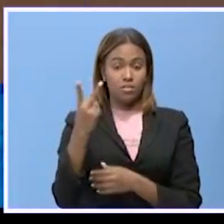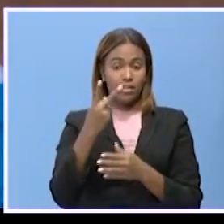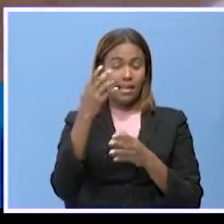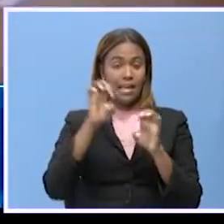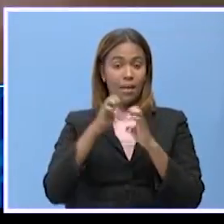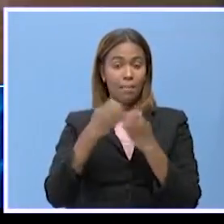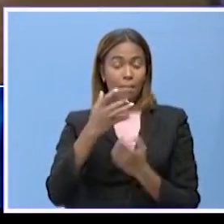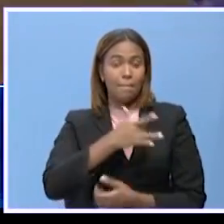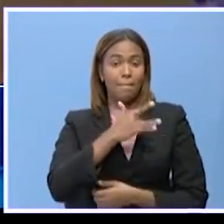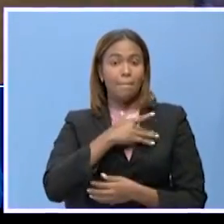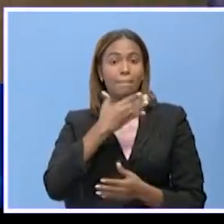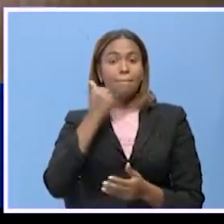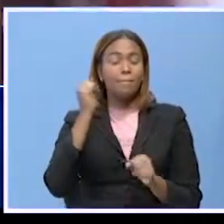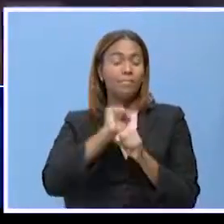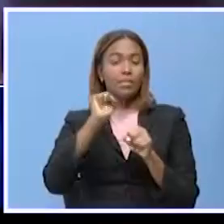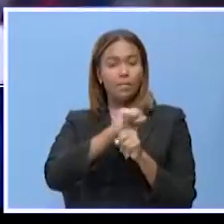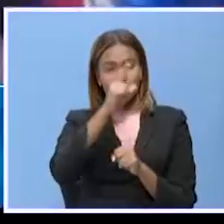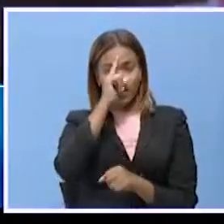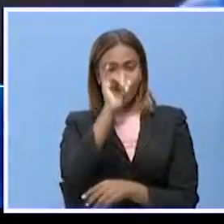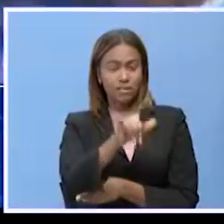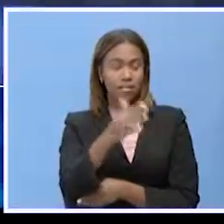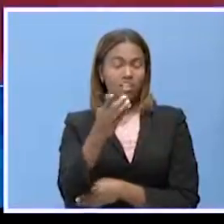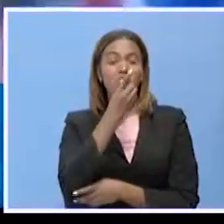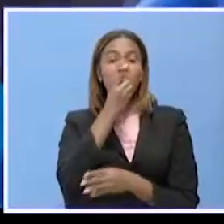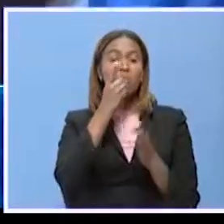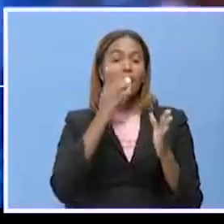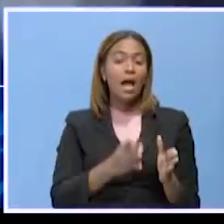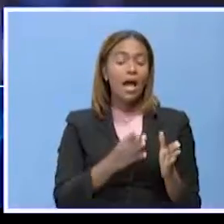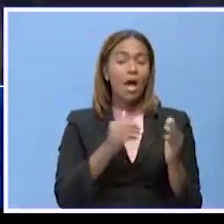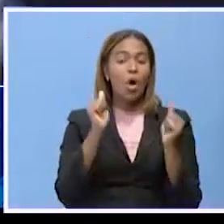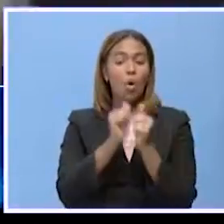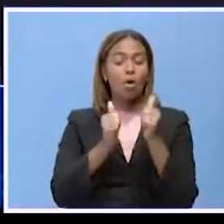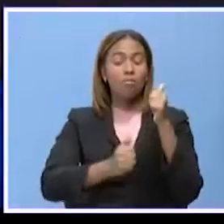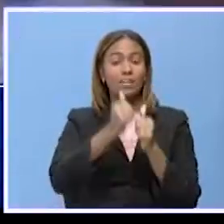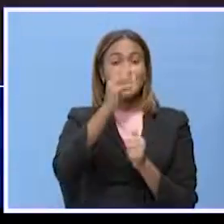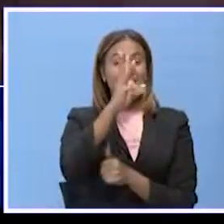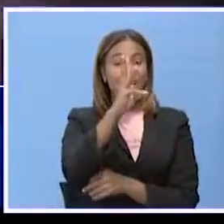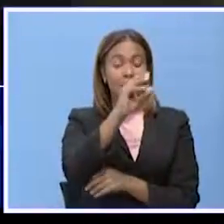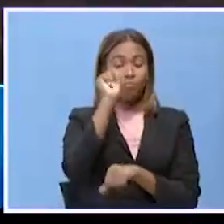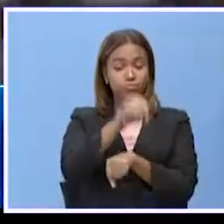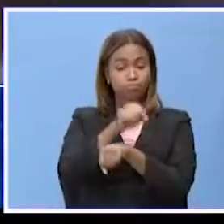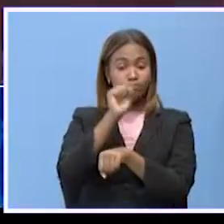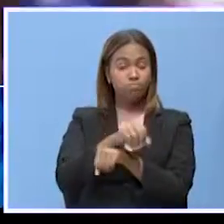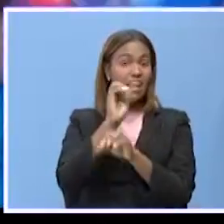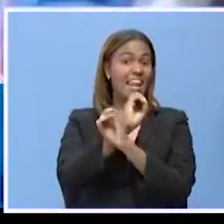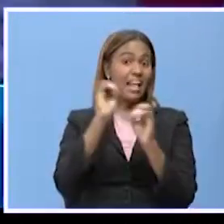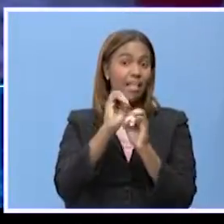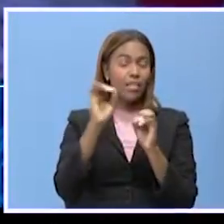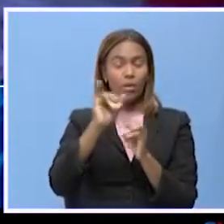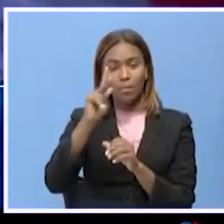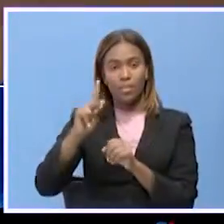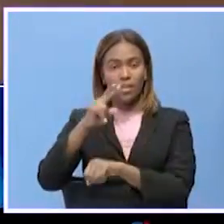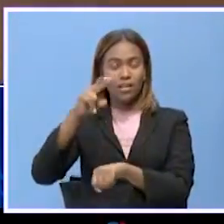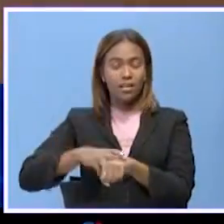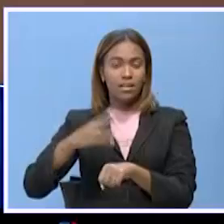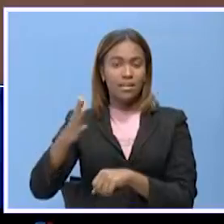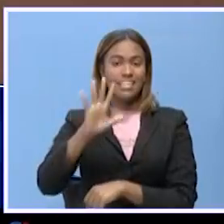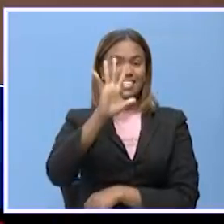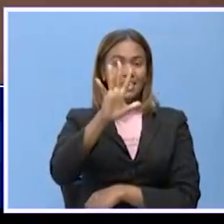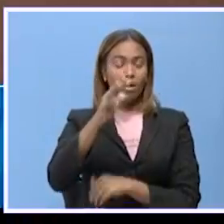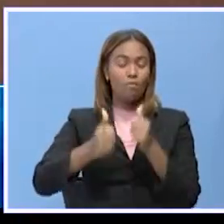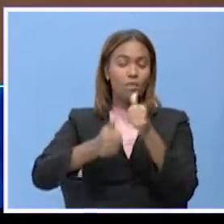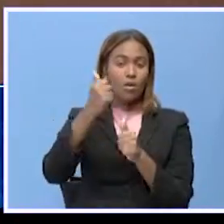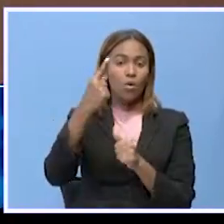que mostraron mejor desempeño en el torneo: Dominicana, con récord de 6 victorias sin derrotas, y Puerto Rico, con